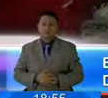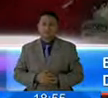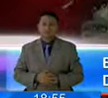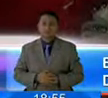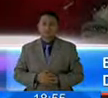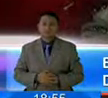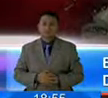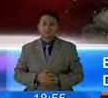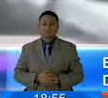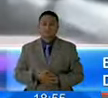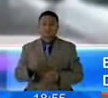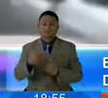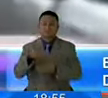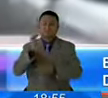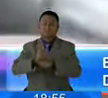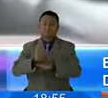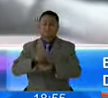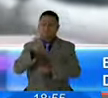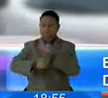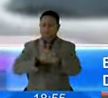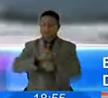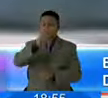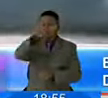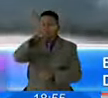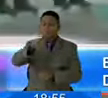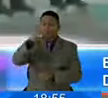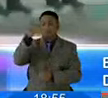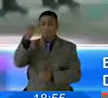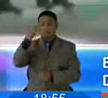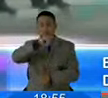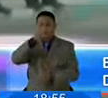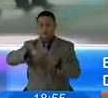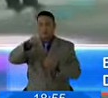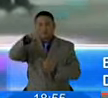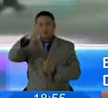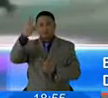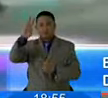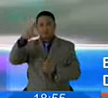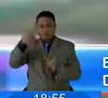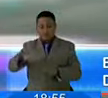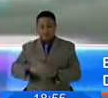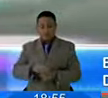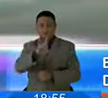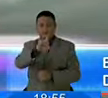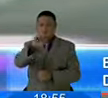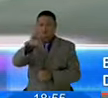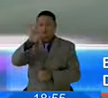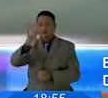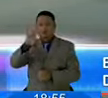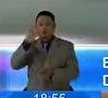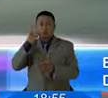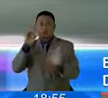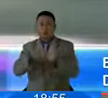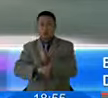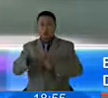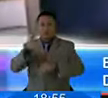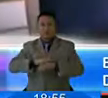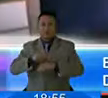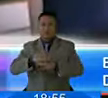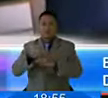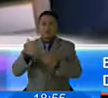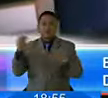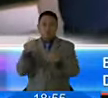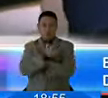En Ecuador, desde el 2014 al 2016, se han receptado 108 denuncias sobre violencia de género. Y en lo que va